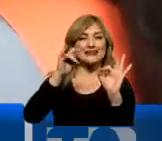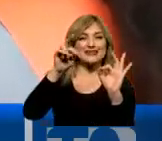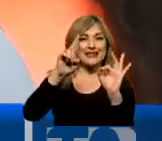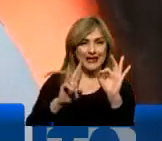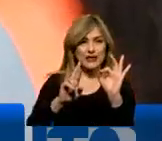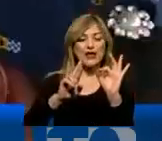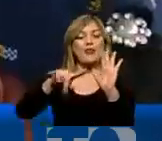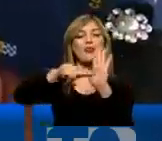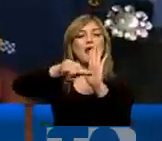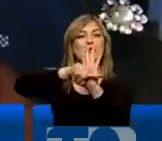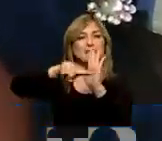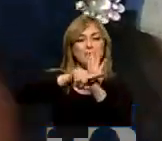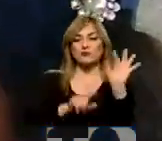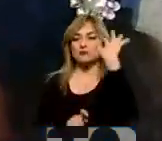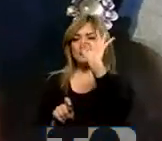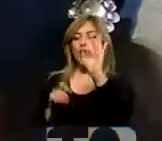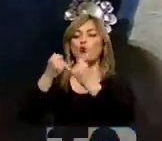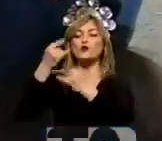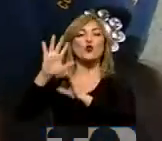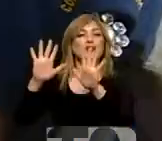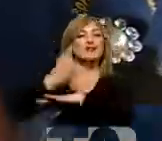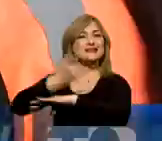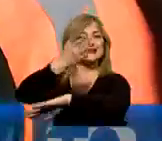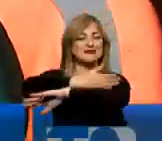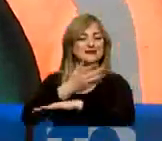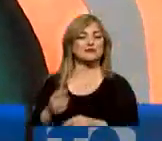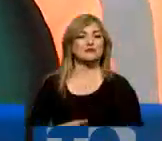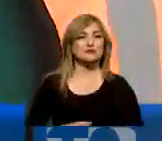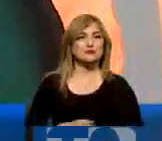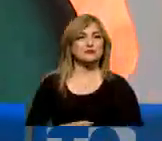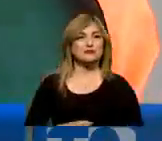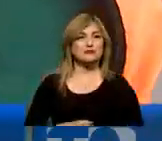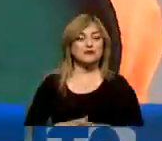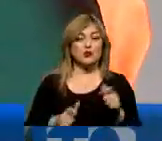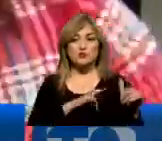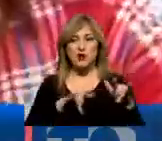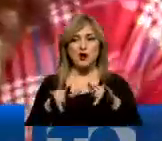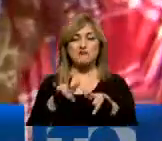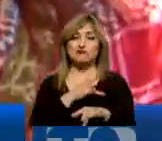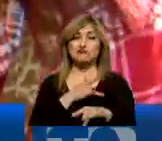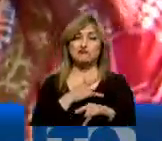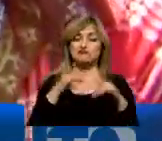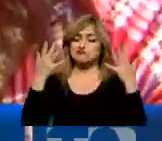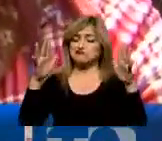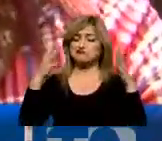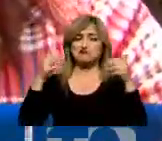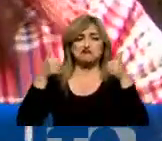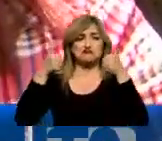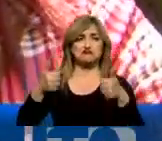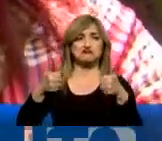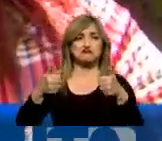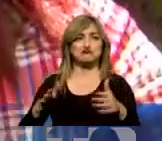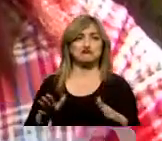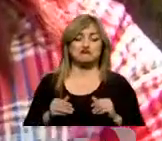en los últimos 10 días. Una medida que es aceptada y aplaudida por los pasajeros. Yo pienso que está bien. Sí. Claro,